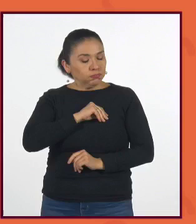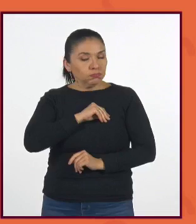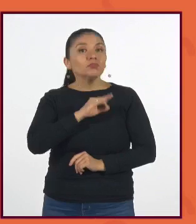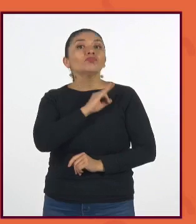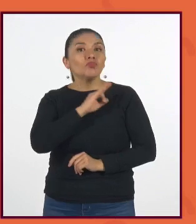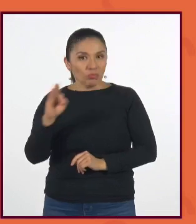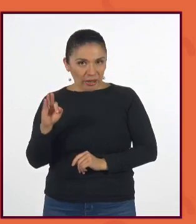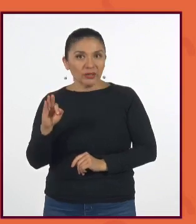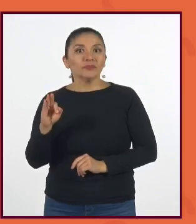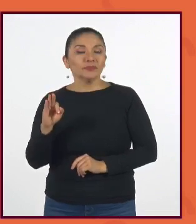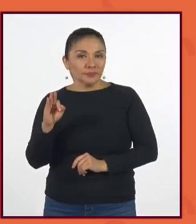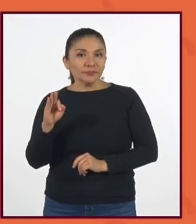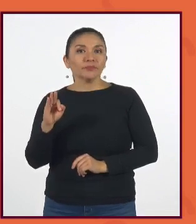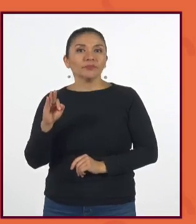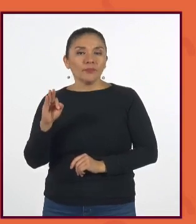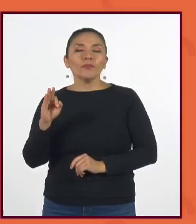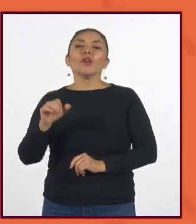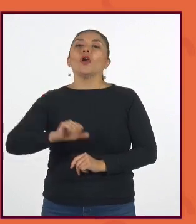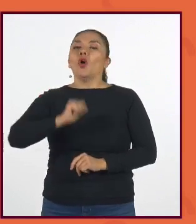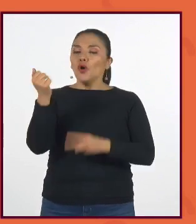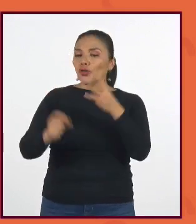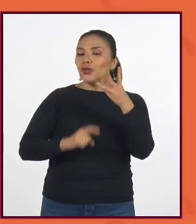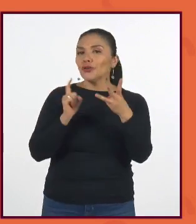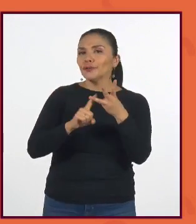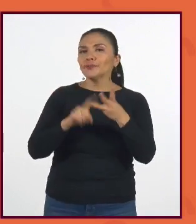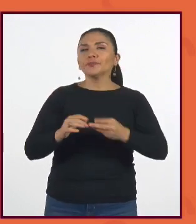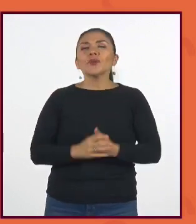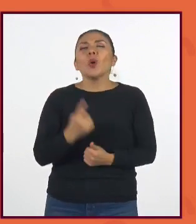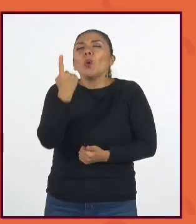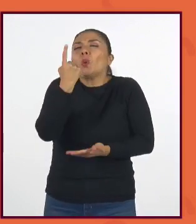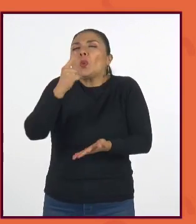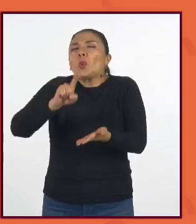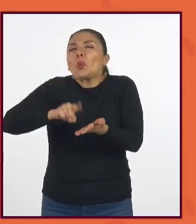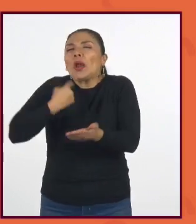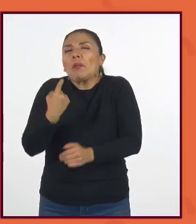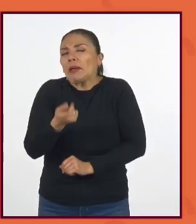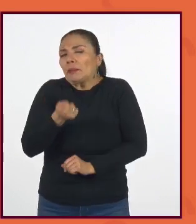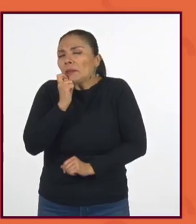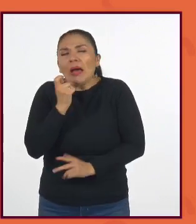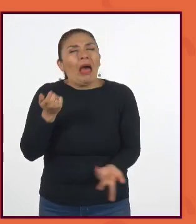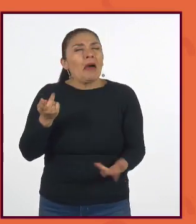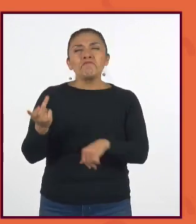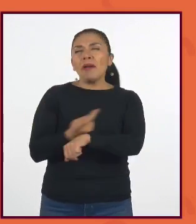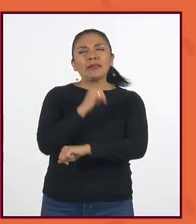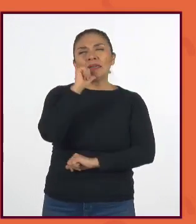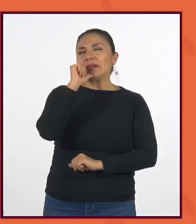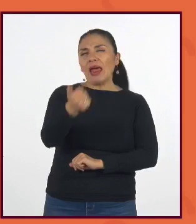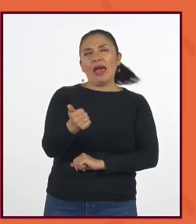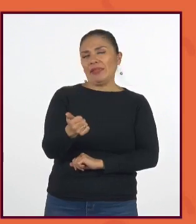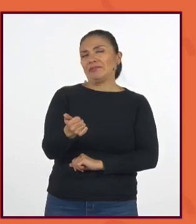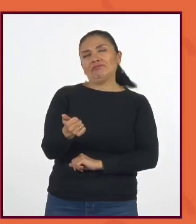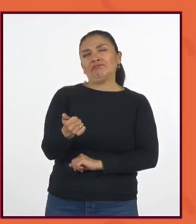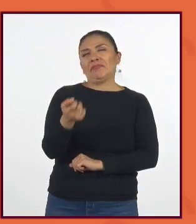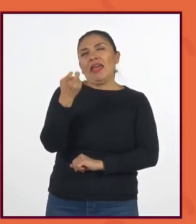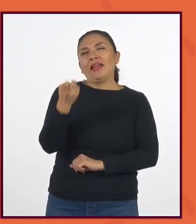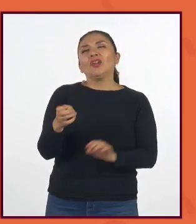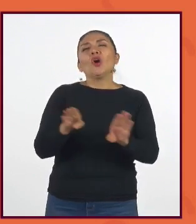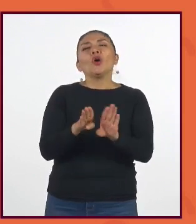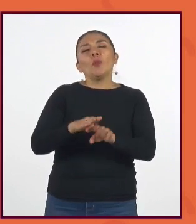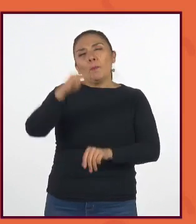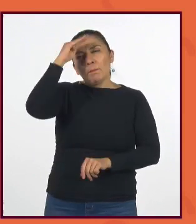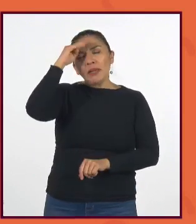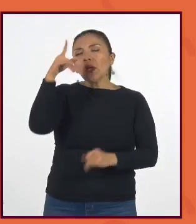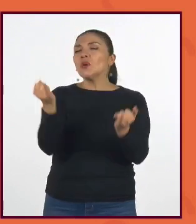Y otro de los mitos es que por una vez que se pruebe no pasa nada. O sea, la consideración como otras sustancias